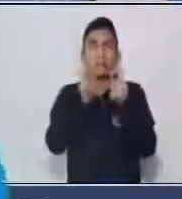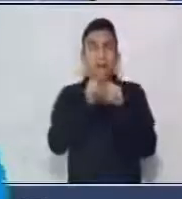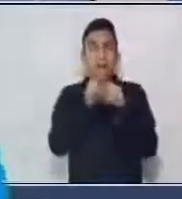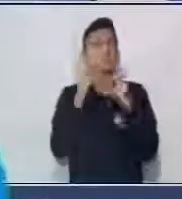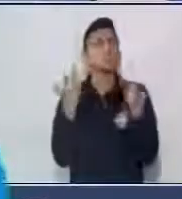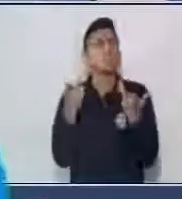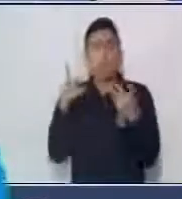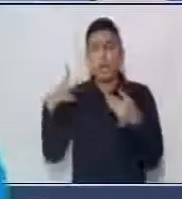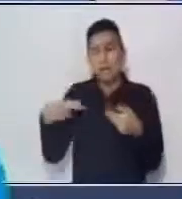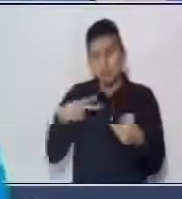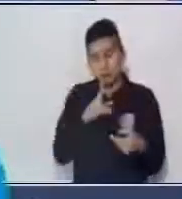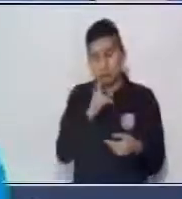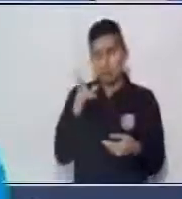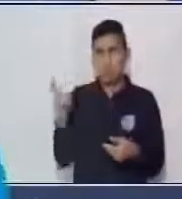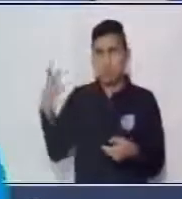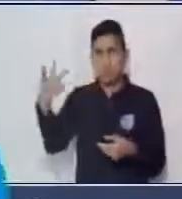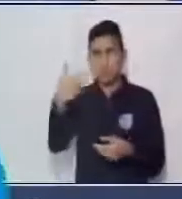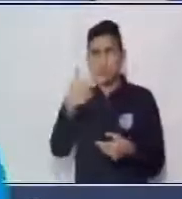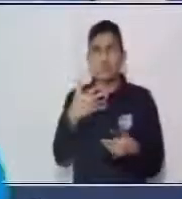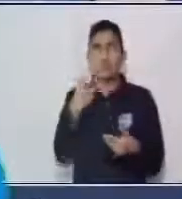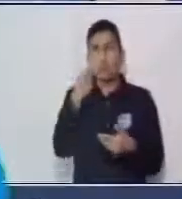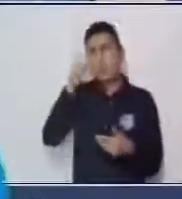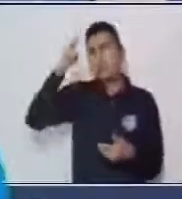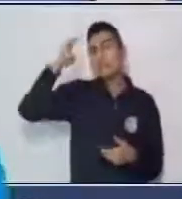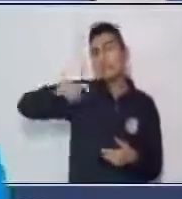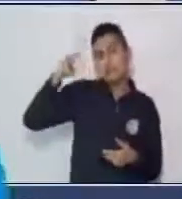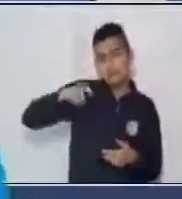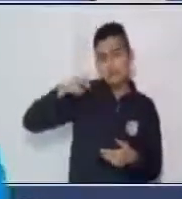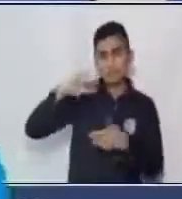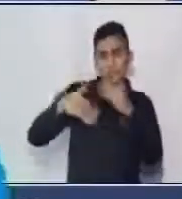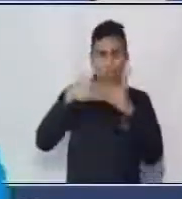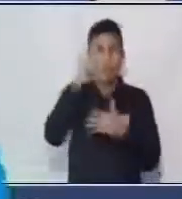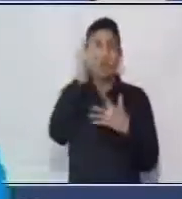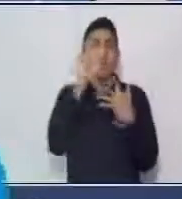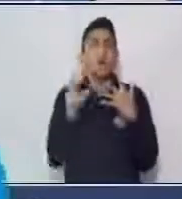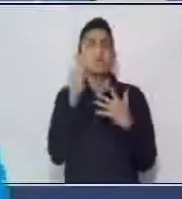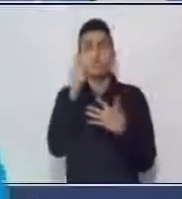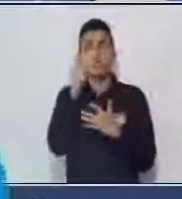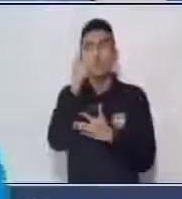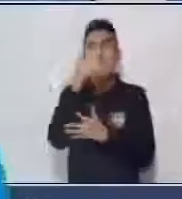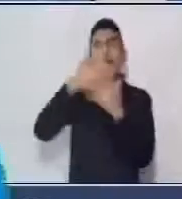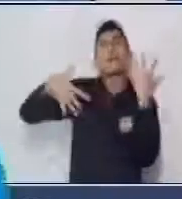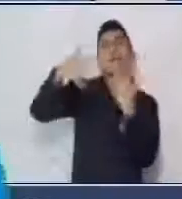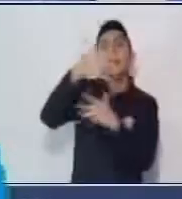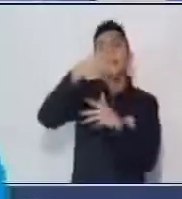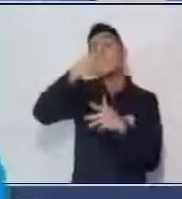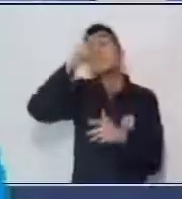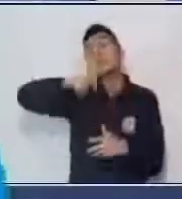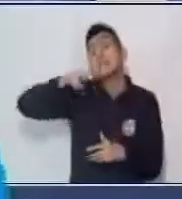recortes que pues vas a estar adquiriendo conforme las cosas que tengas a tu alrededor, porque no es